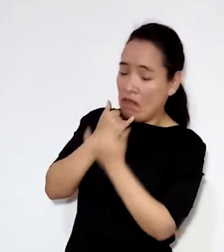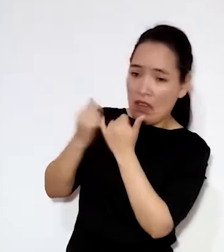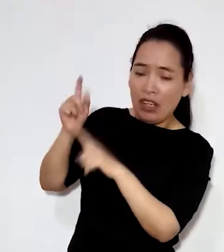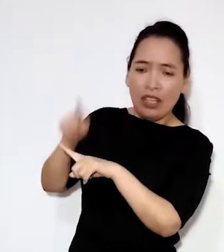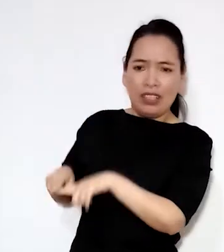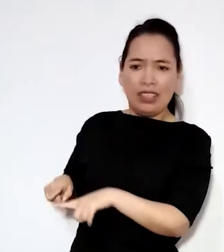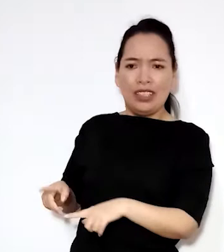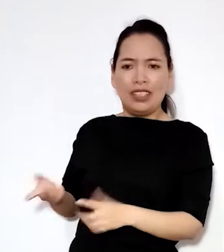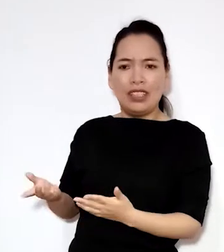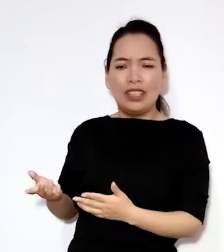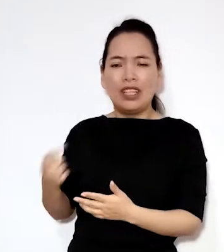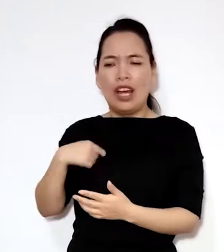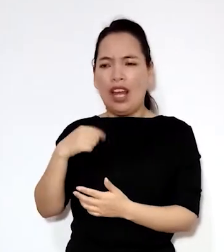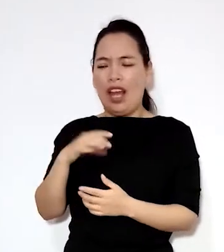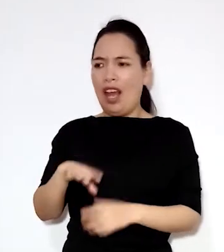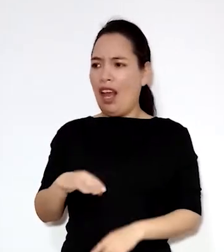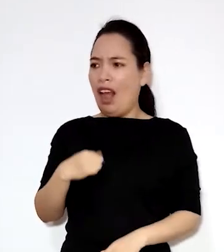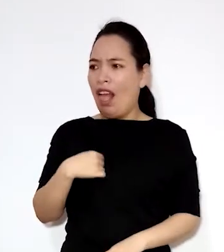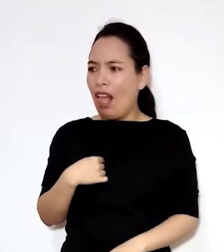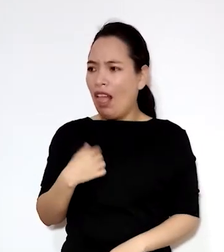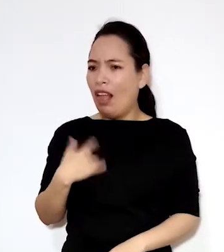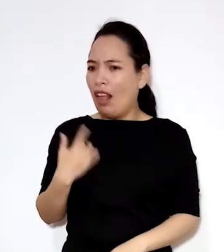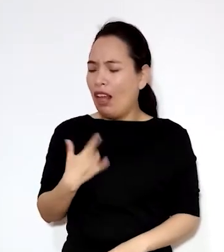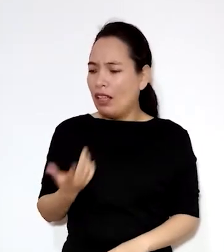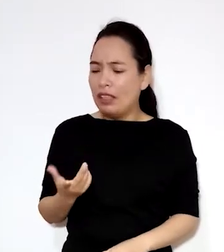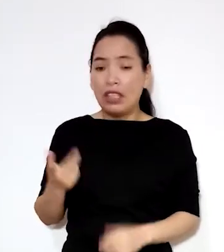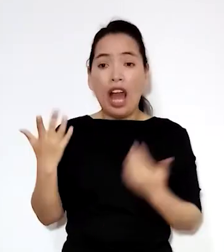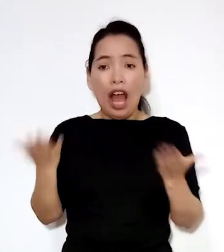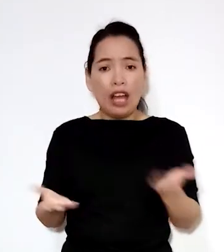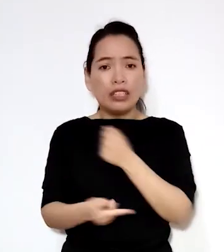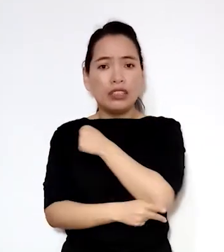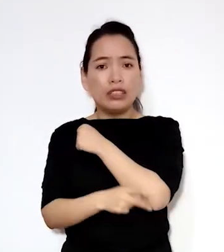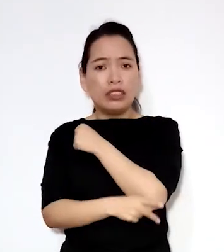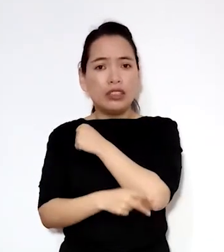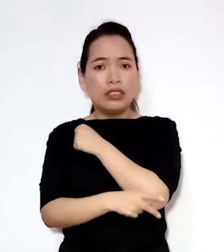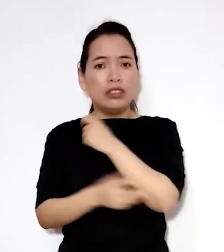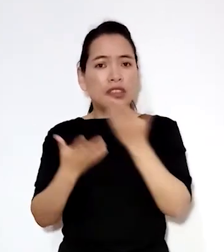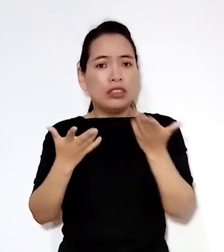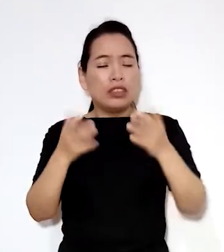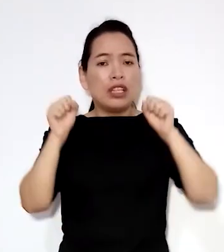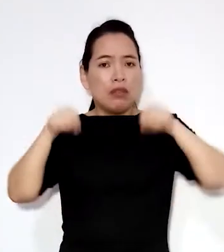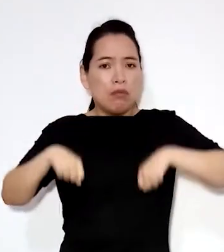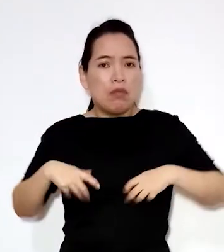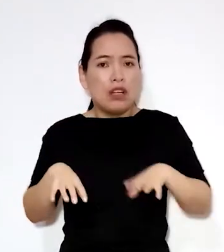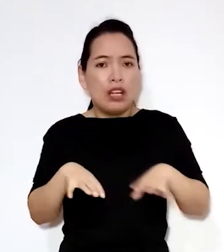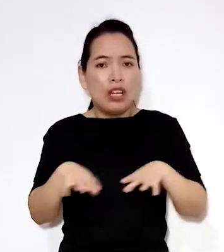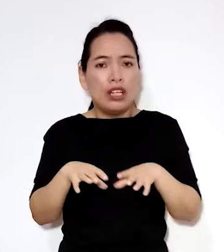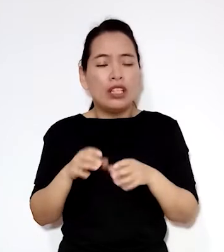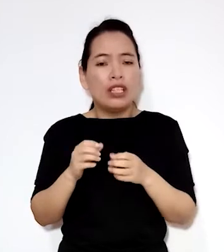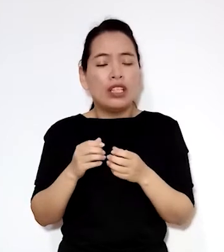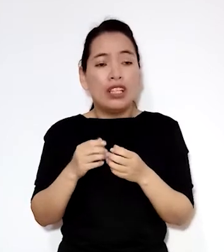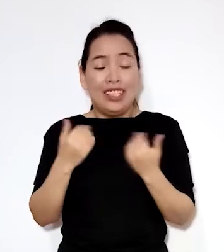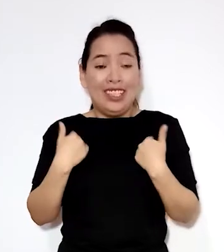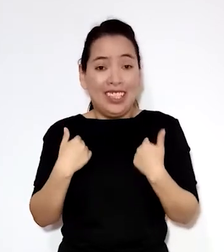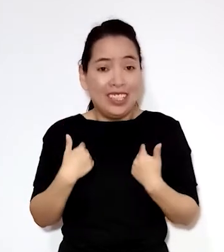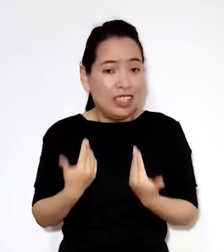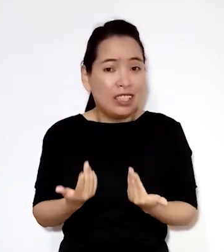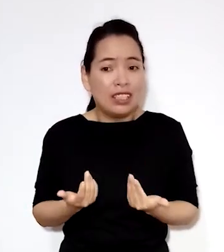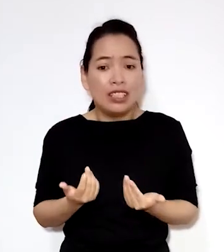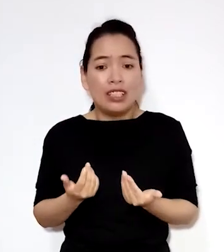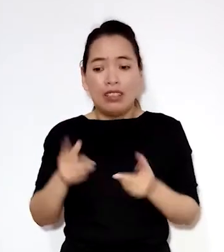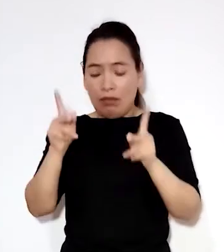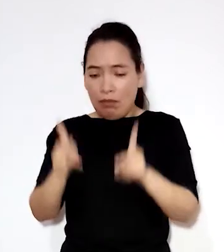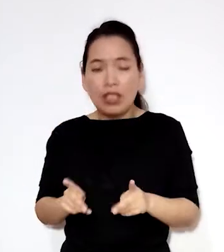quedado muy sorprendida en mi trabajo cuando me enfrento a estas excusas y cuando de repente me encuentro en situaciones en donde hay